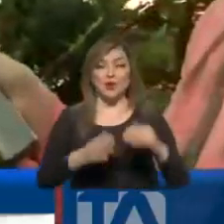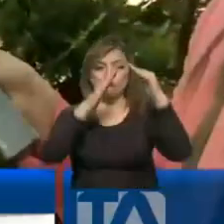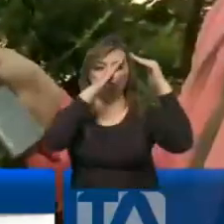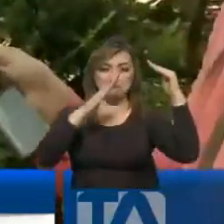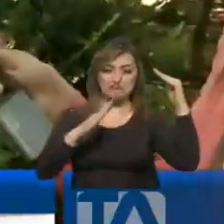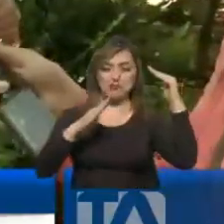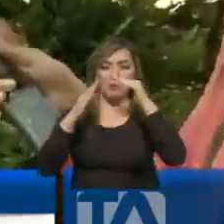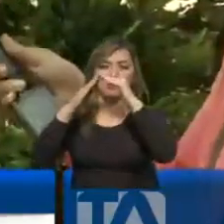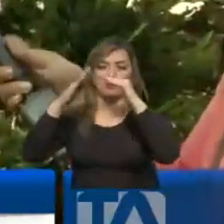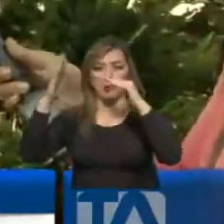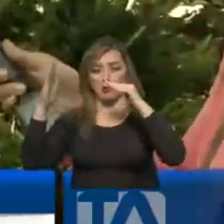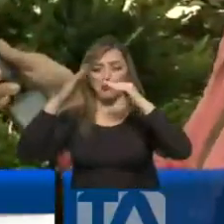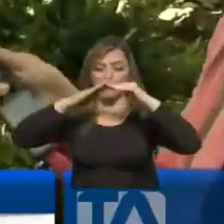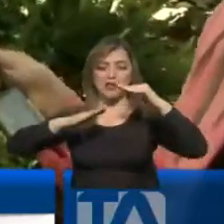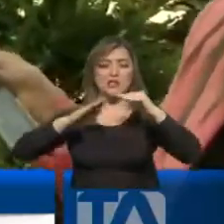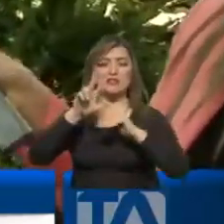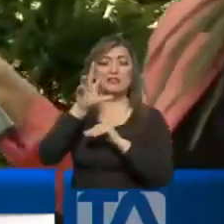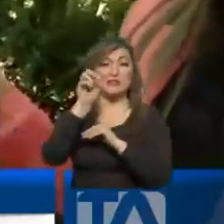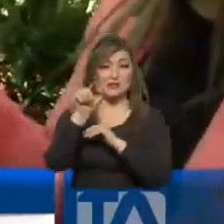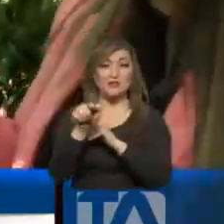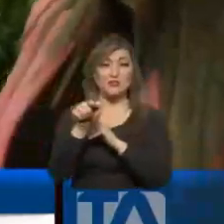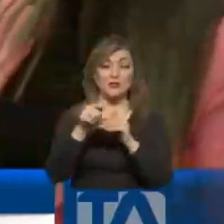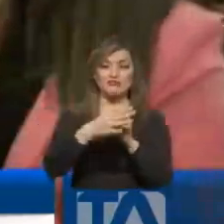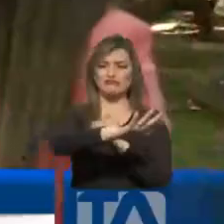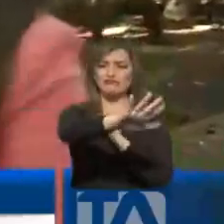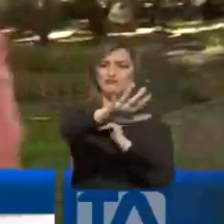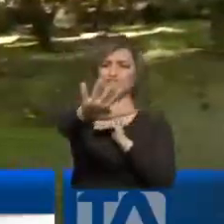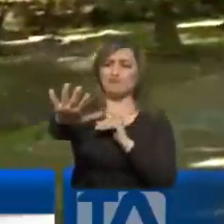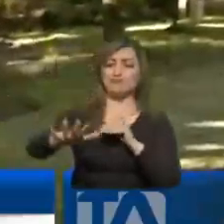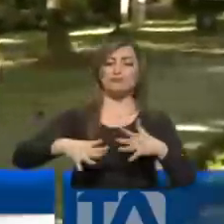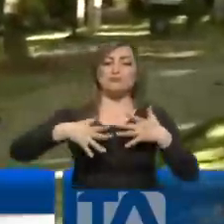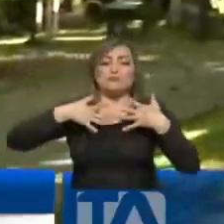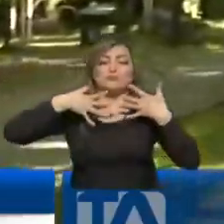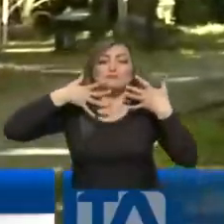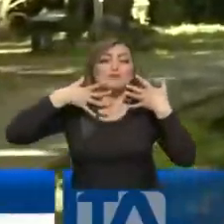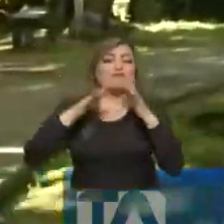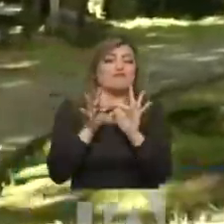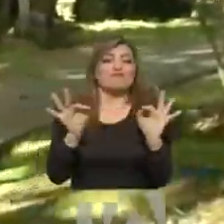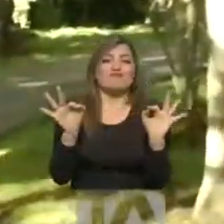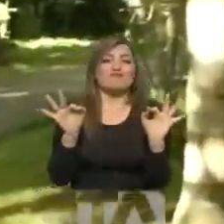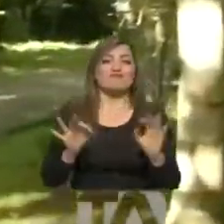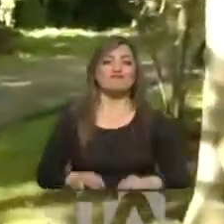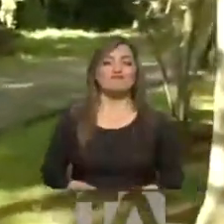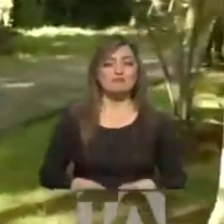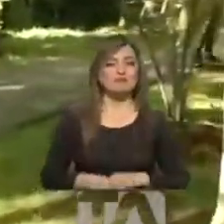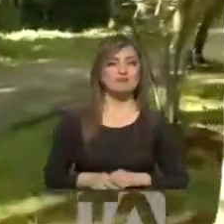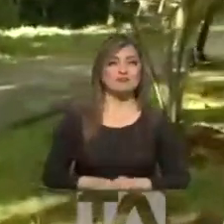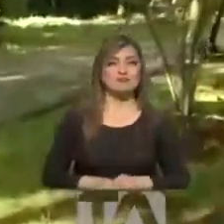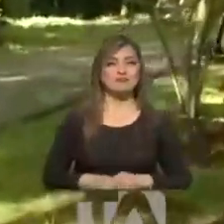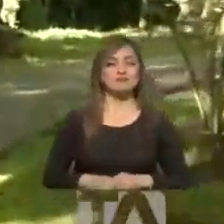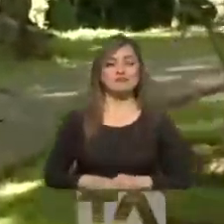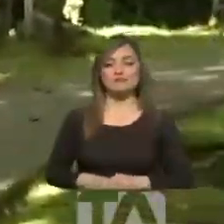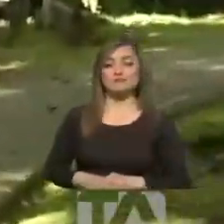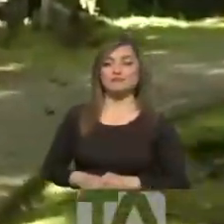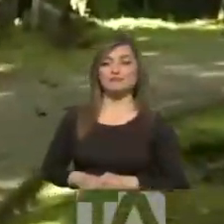decir, con 30.000 metros cuadrados de aire puro. Perfecto. Ahora contémosle un poquito a la